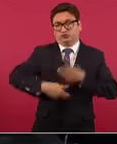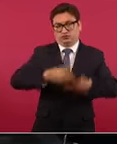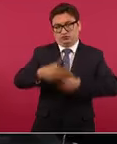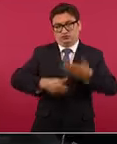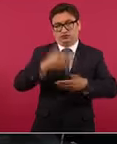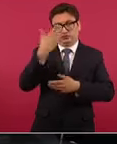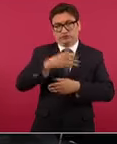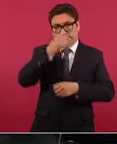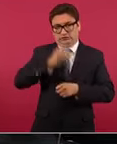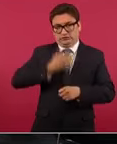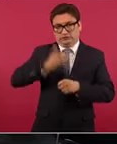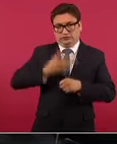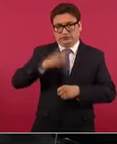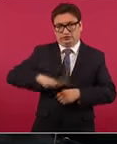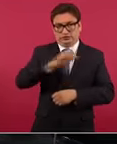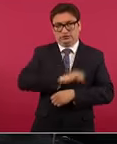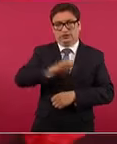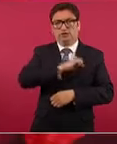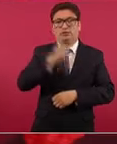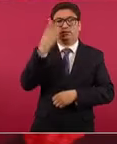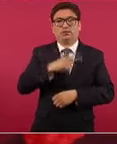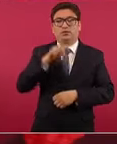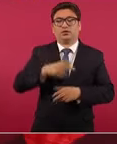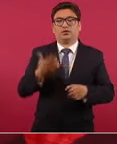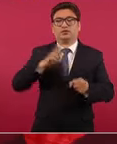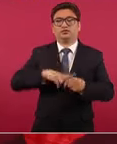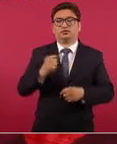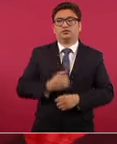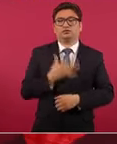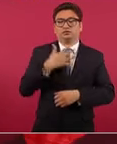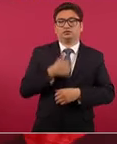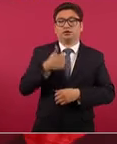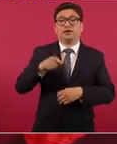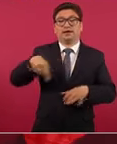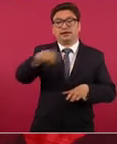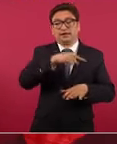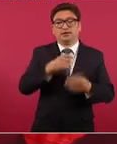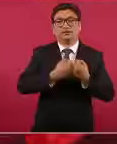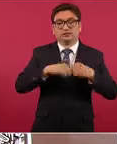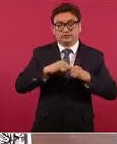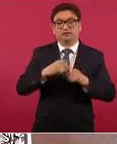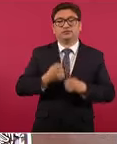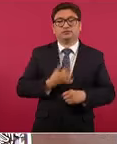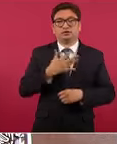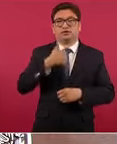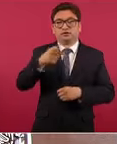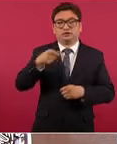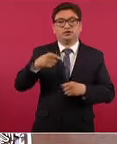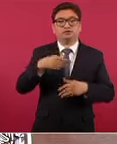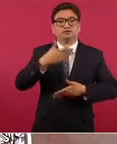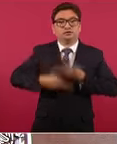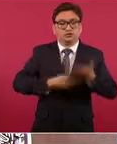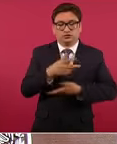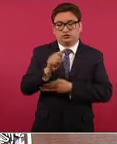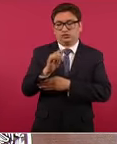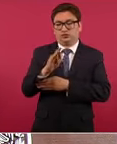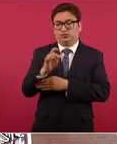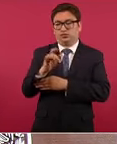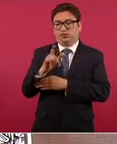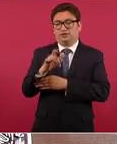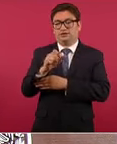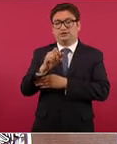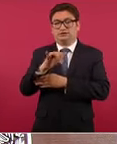toda la secretaría de salud para que todos los hospitales en bienestar tengan el servicio de trombolisis es el tema de código infarto